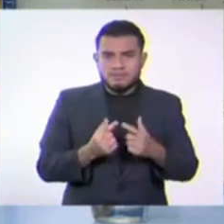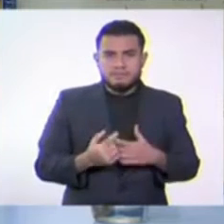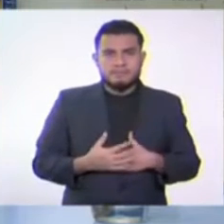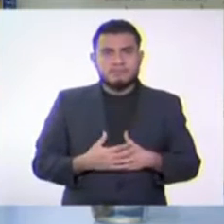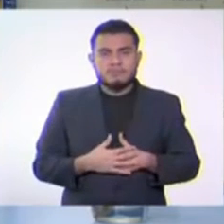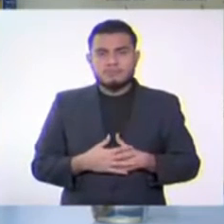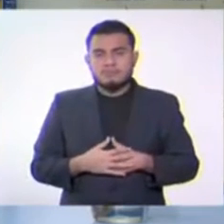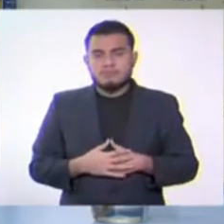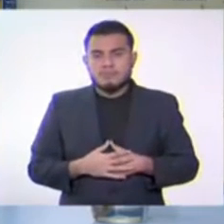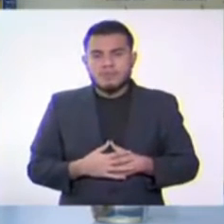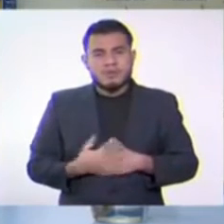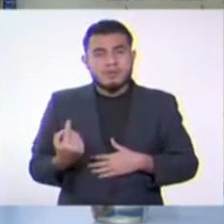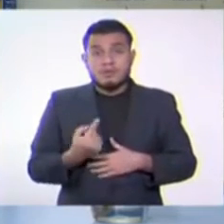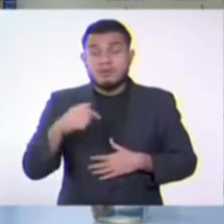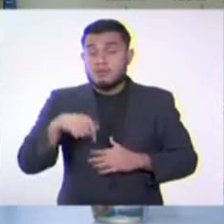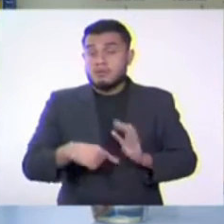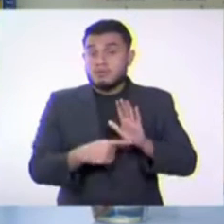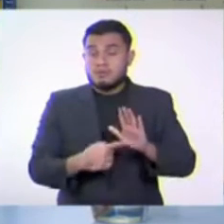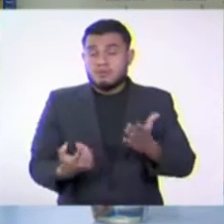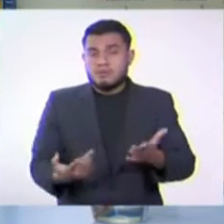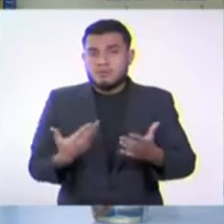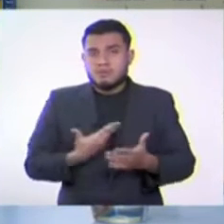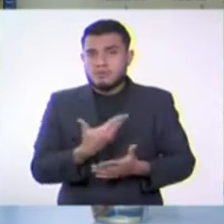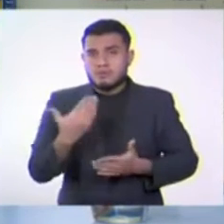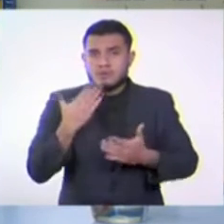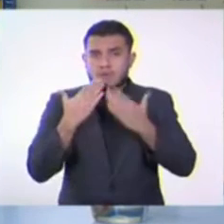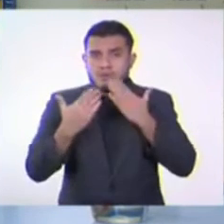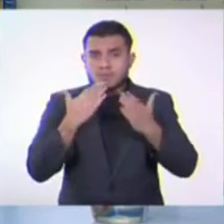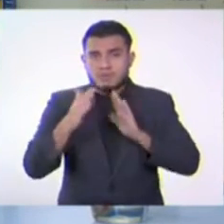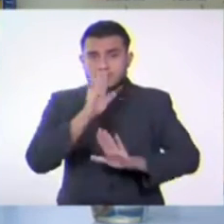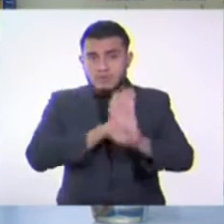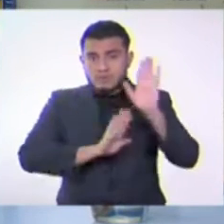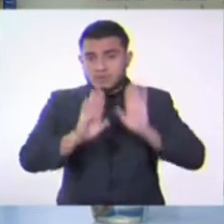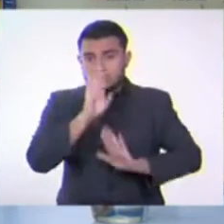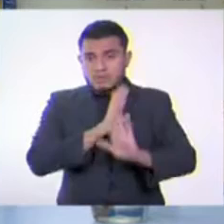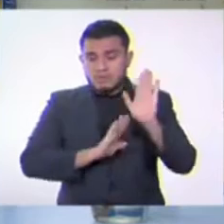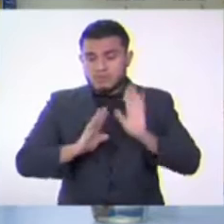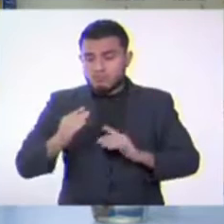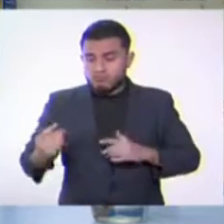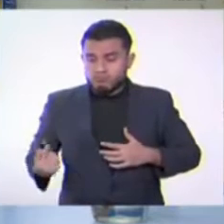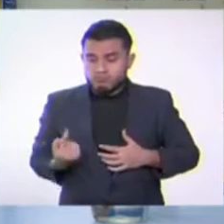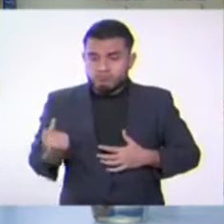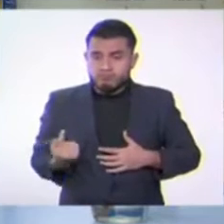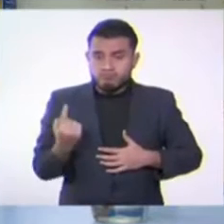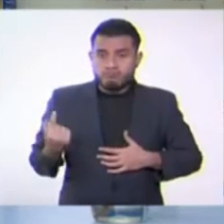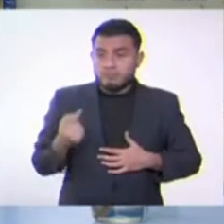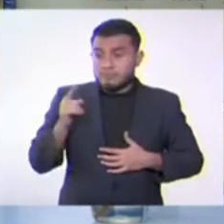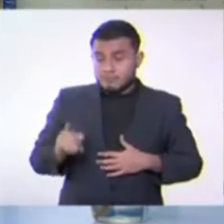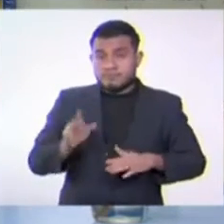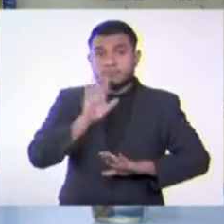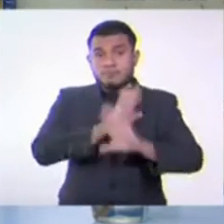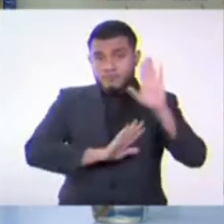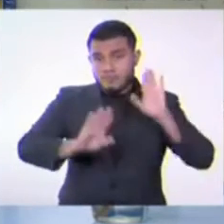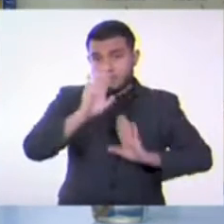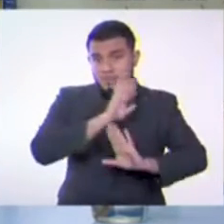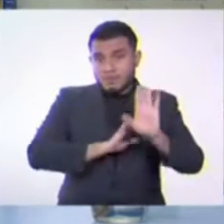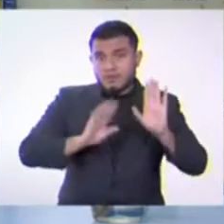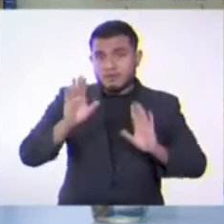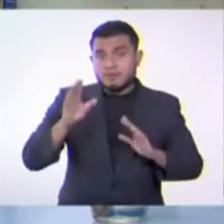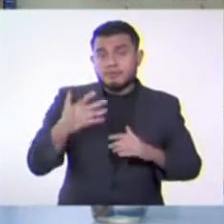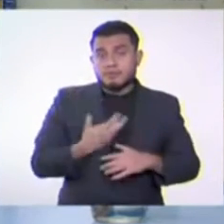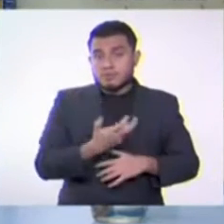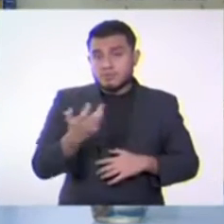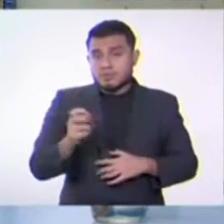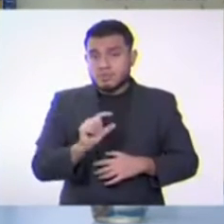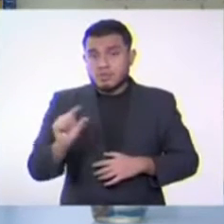organismos presentes, porque acabamos de hablar de una historia evolutiva. A esa historia evolutiva la